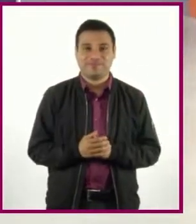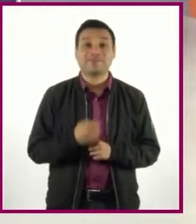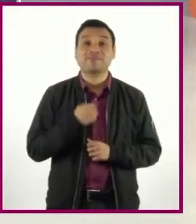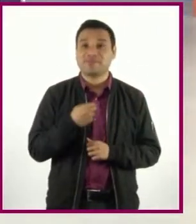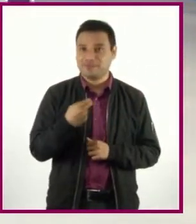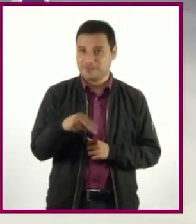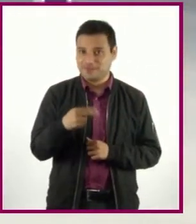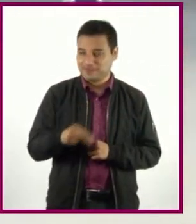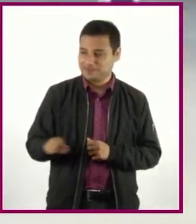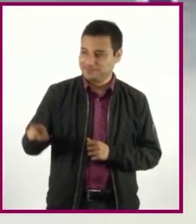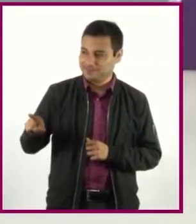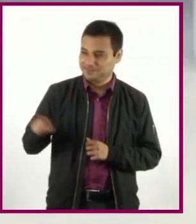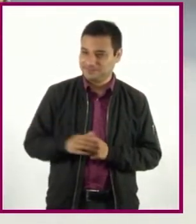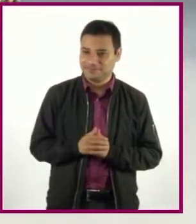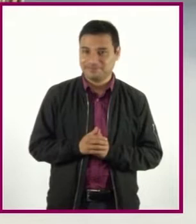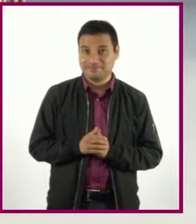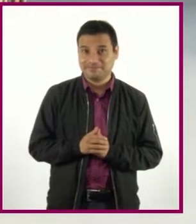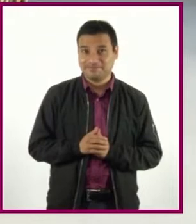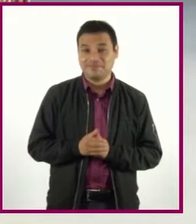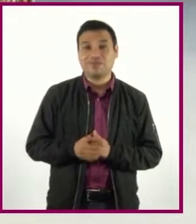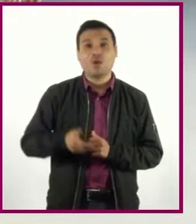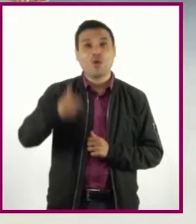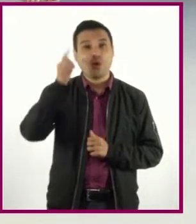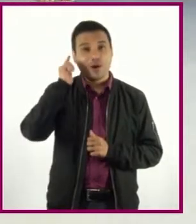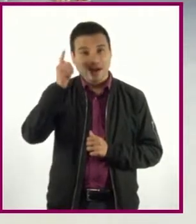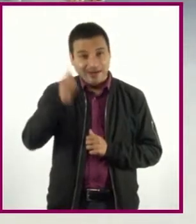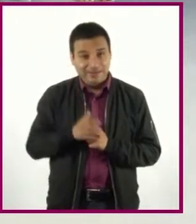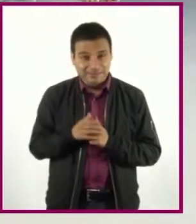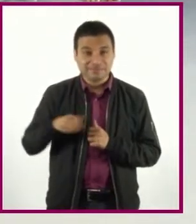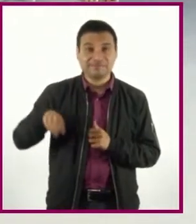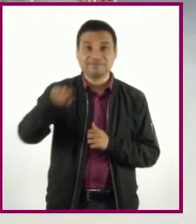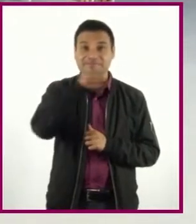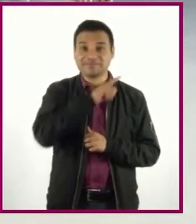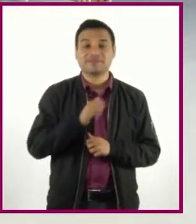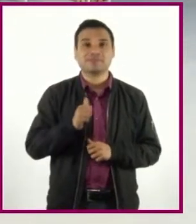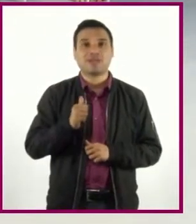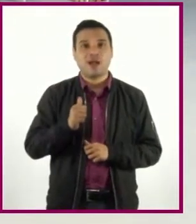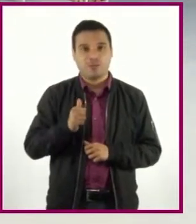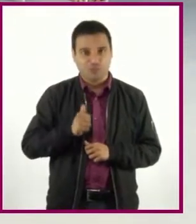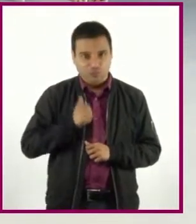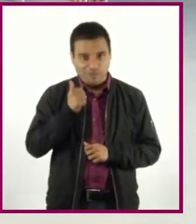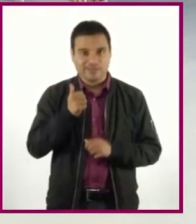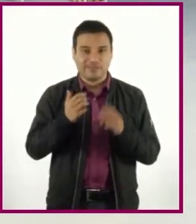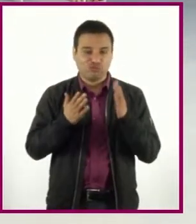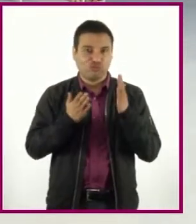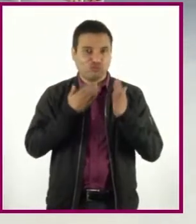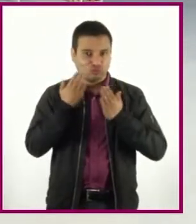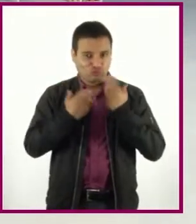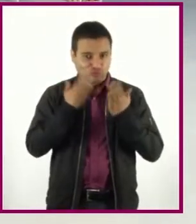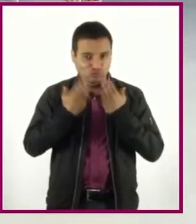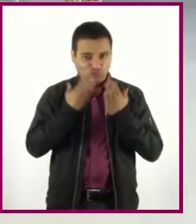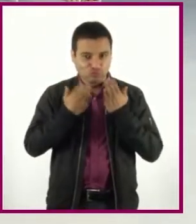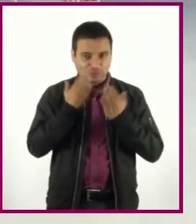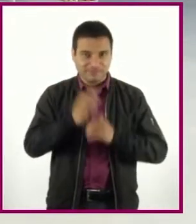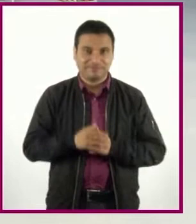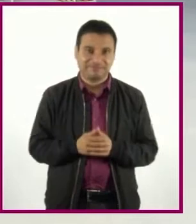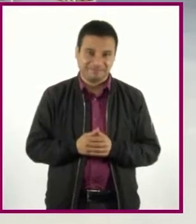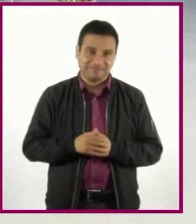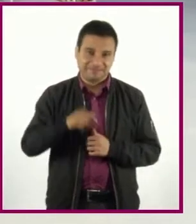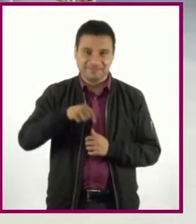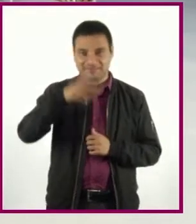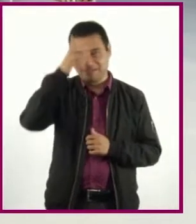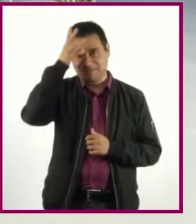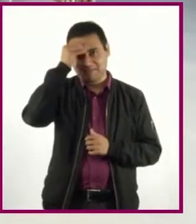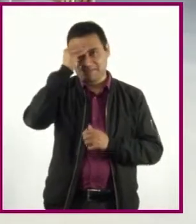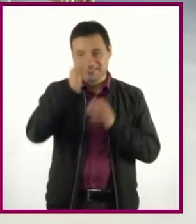maestro Saúl Miranda y espero que en estos días estén aprovechando la oportunidad de estudiar en esta modalidad a través